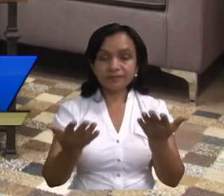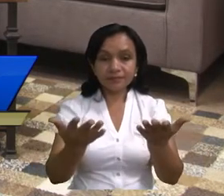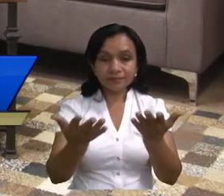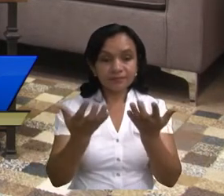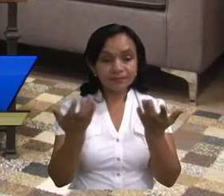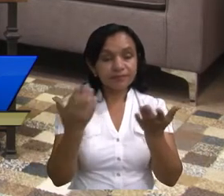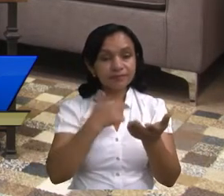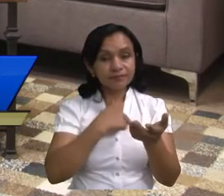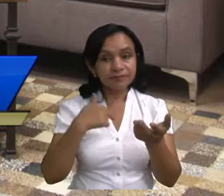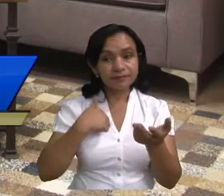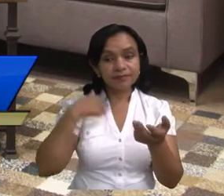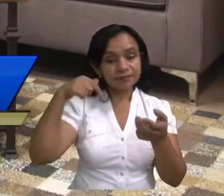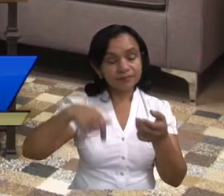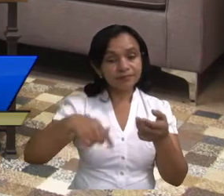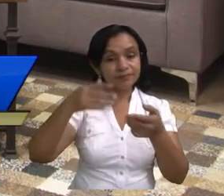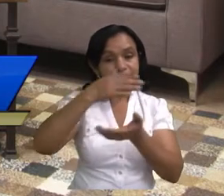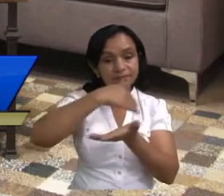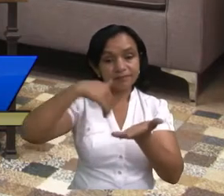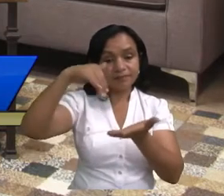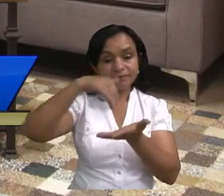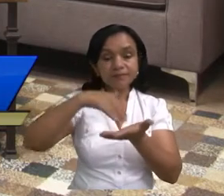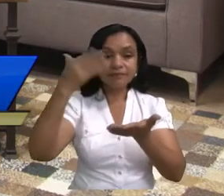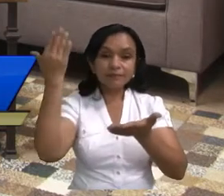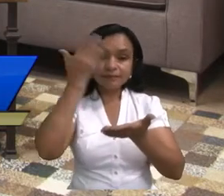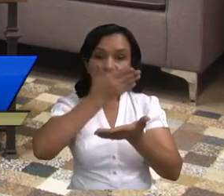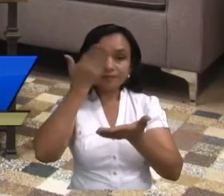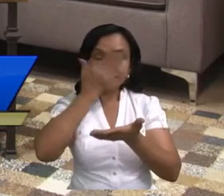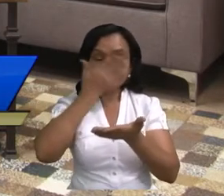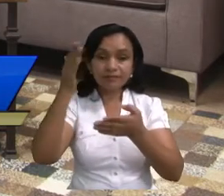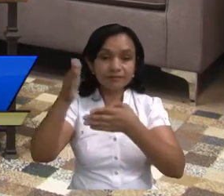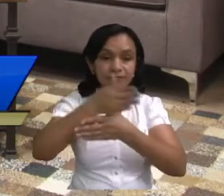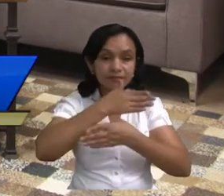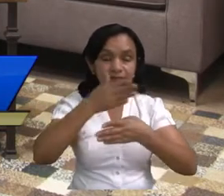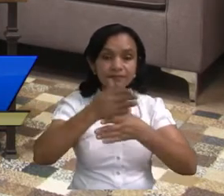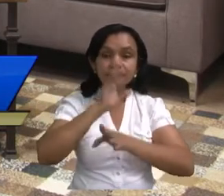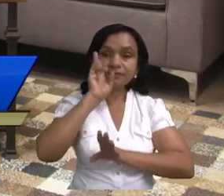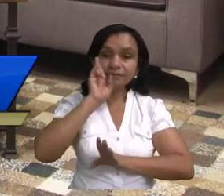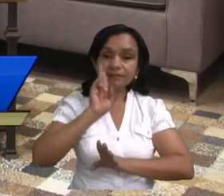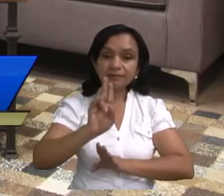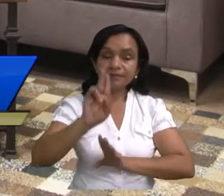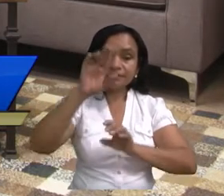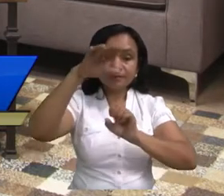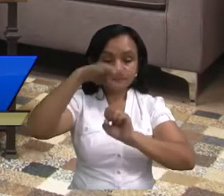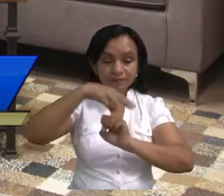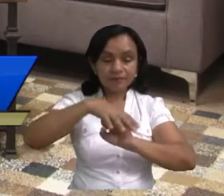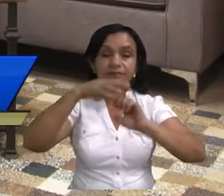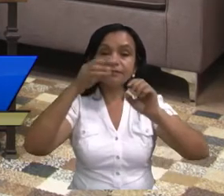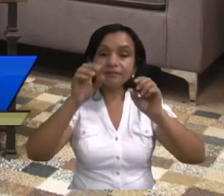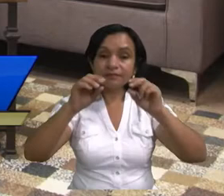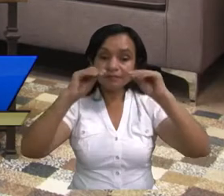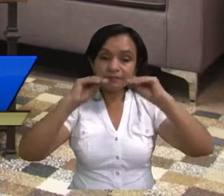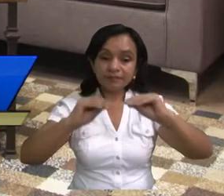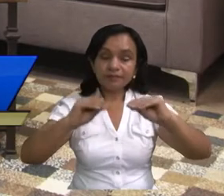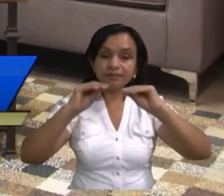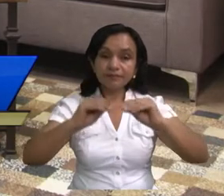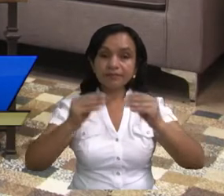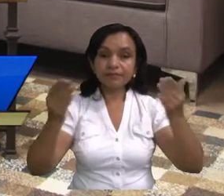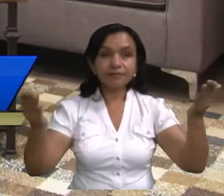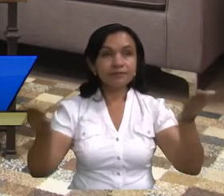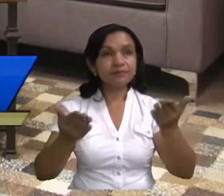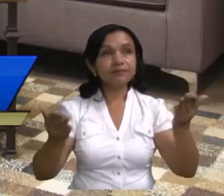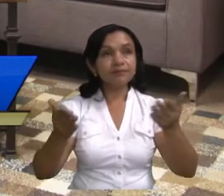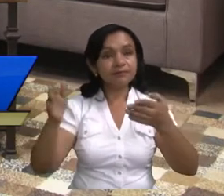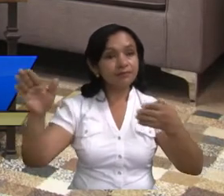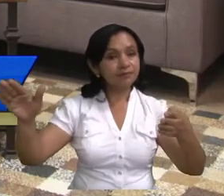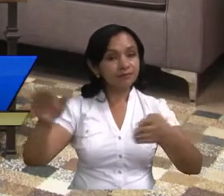de desarrollar en nuestros centros de estudio. Esto lo vemos también en la Comisión Nacional de Educación. Claro que desde sí.